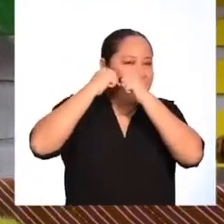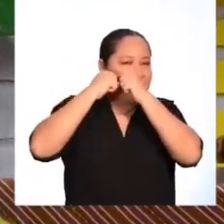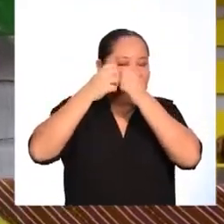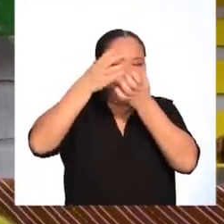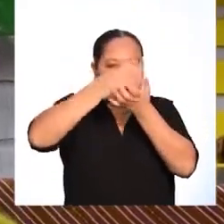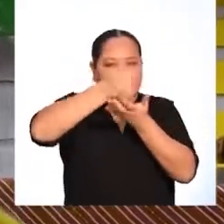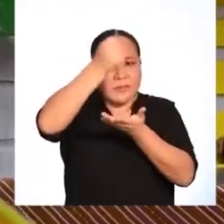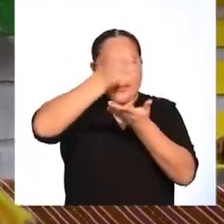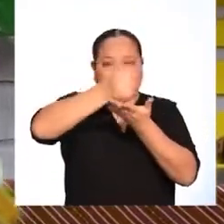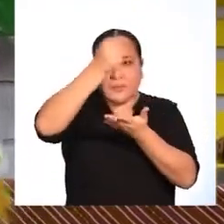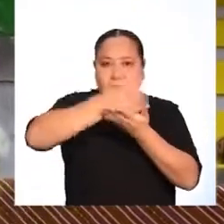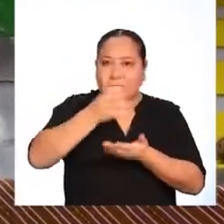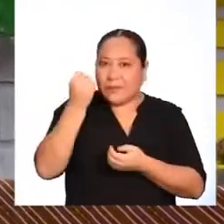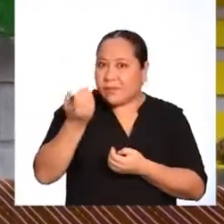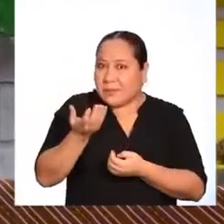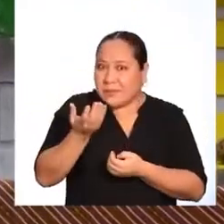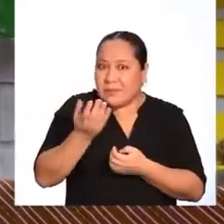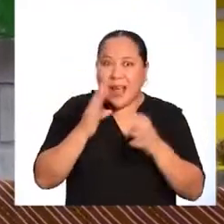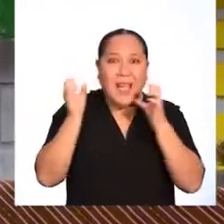con botellas de plástico